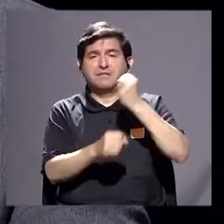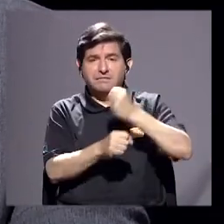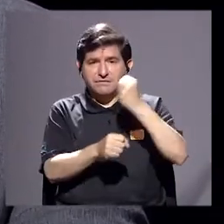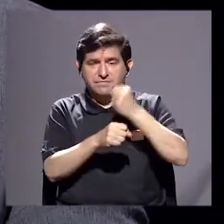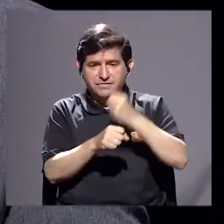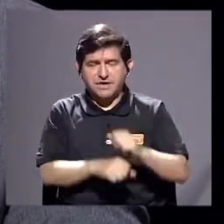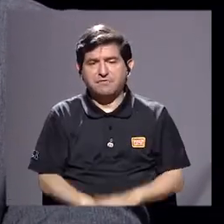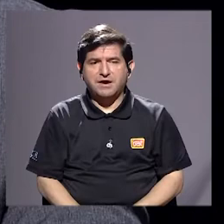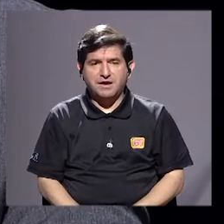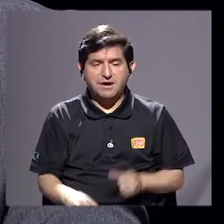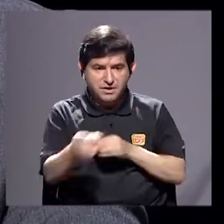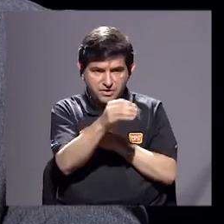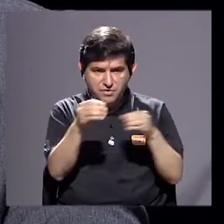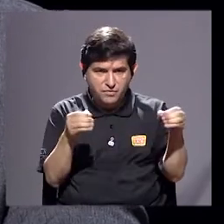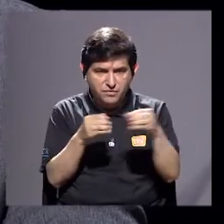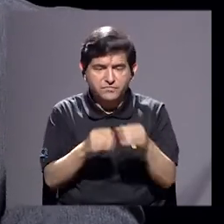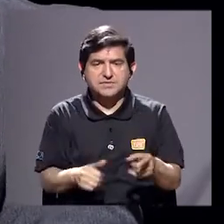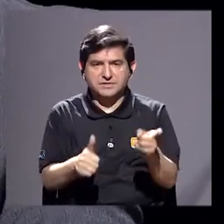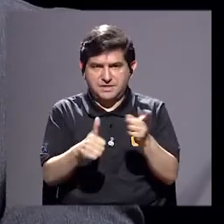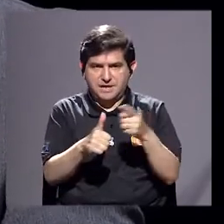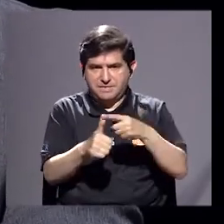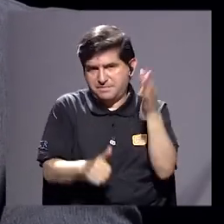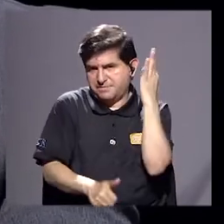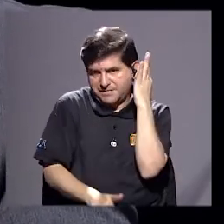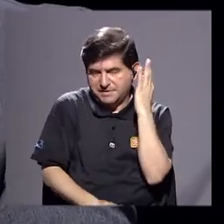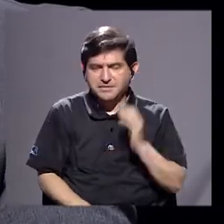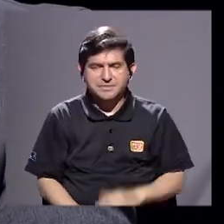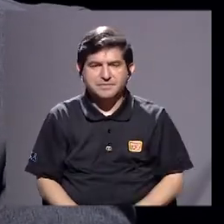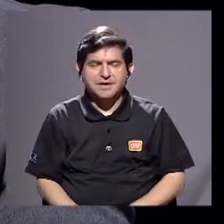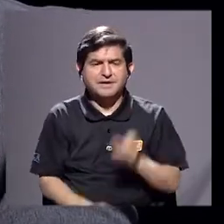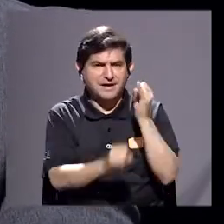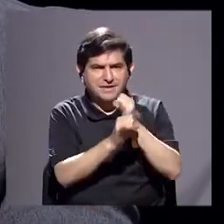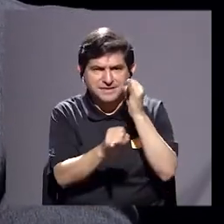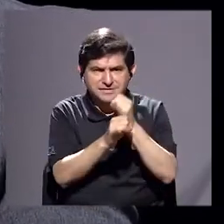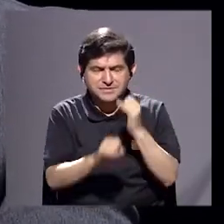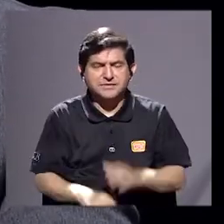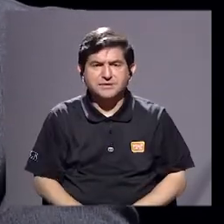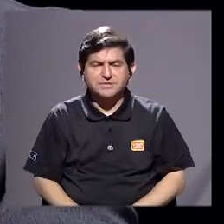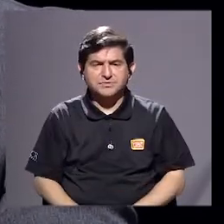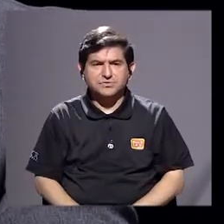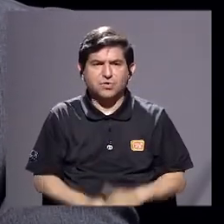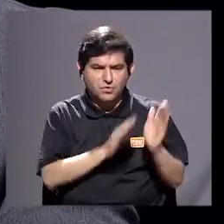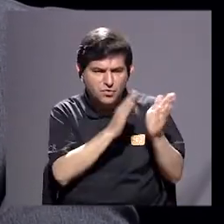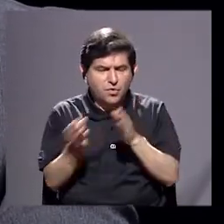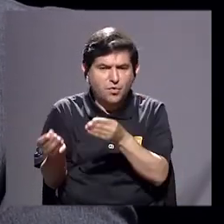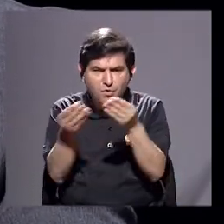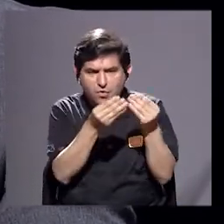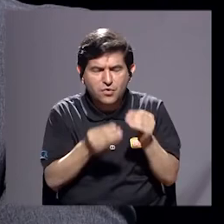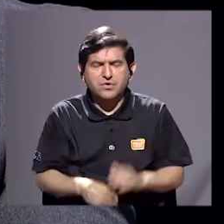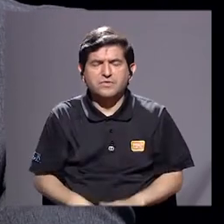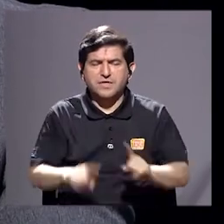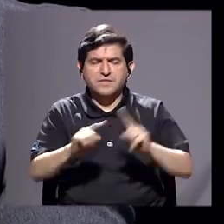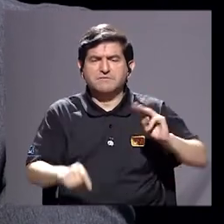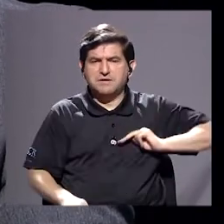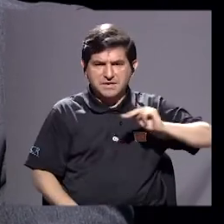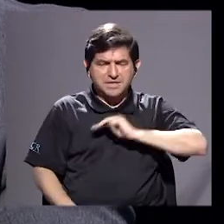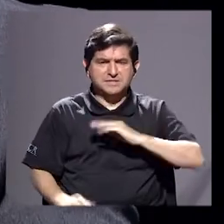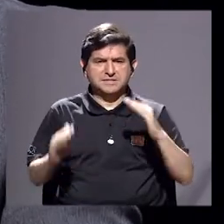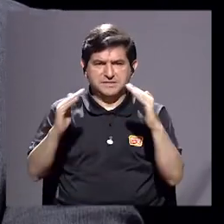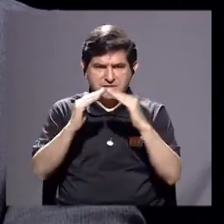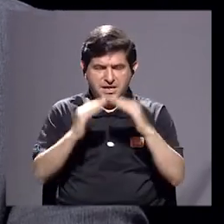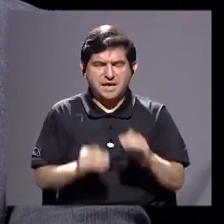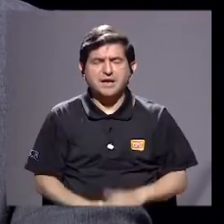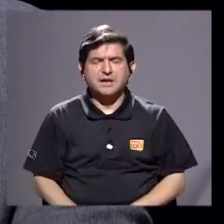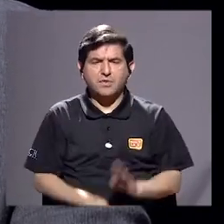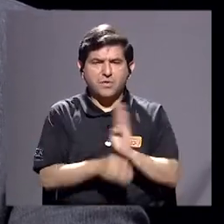a instancias del despacho de la primera dama con las instituciones del sector de ordenamiento territorial me iba invu bambi